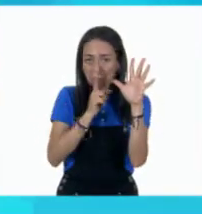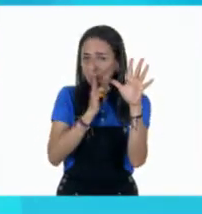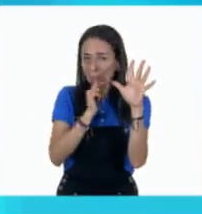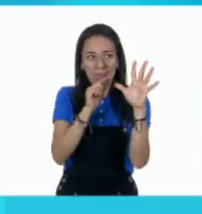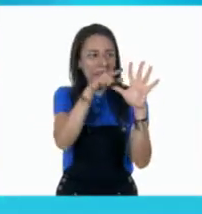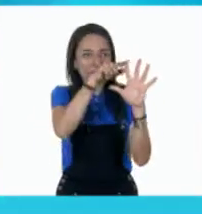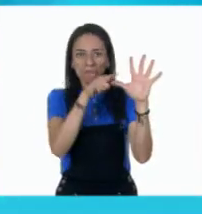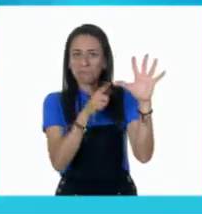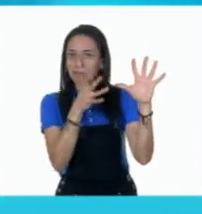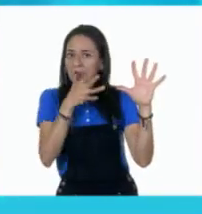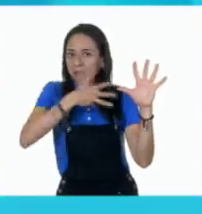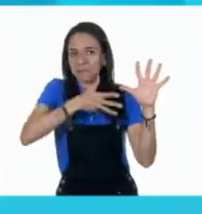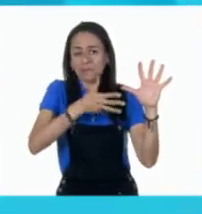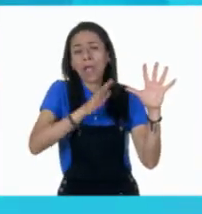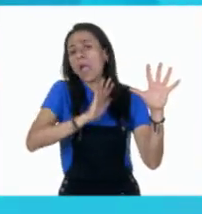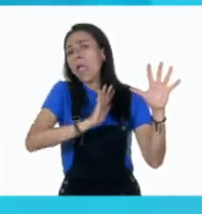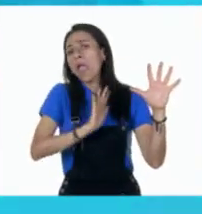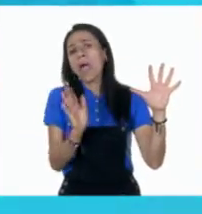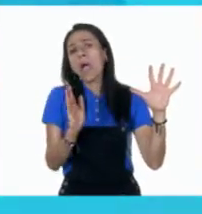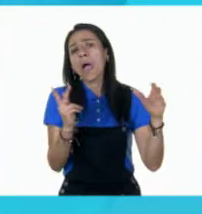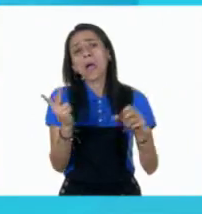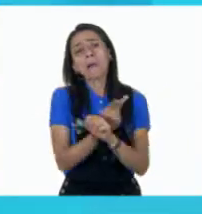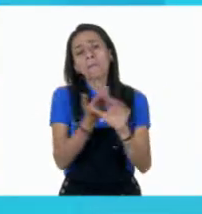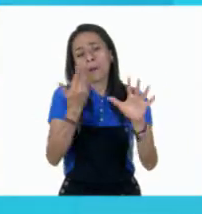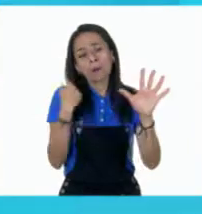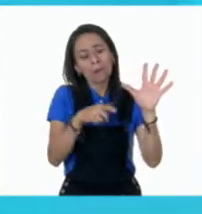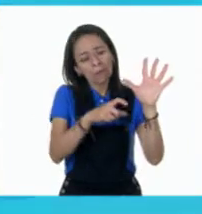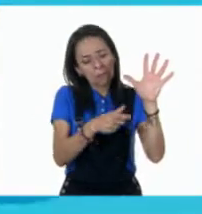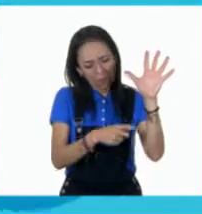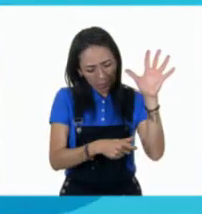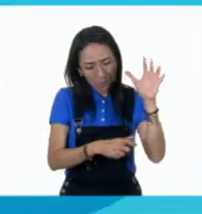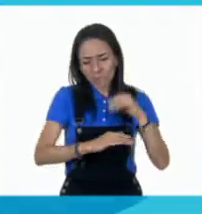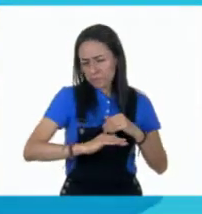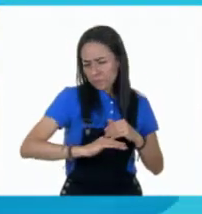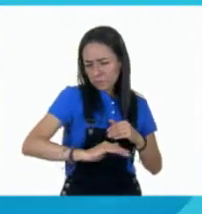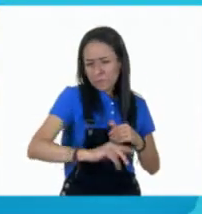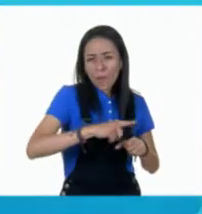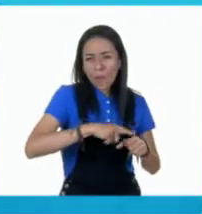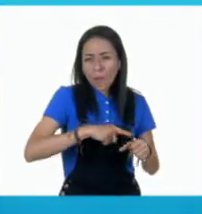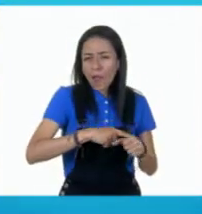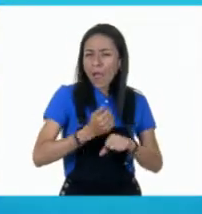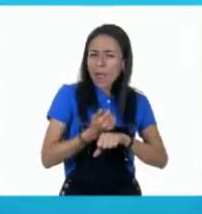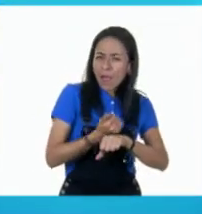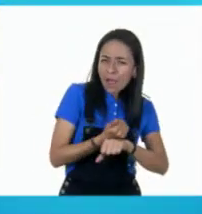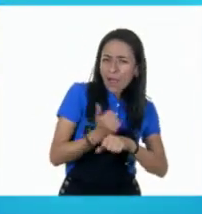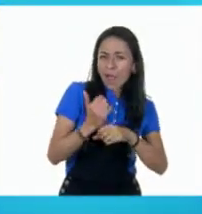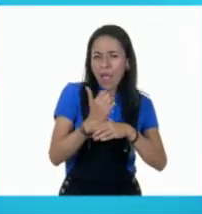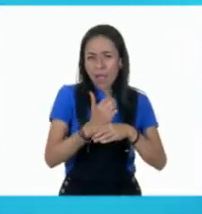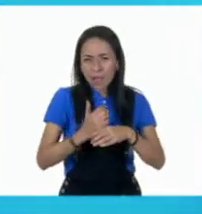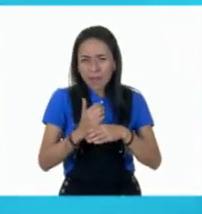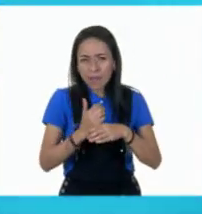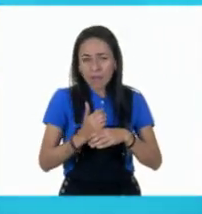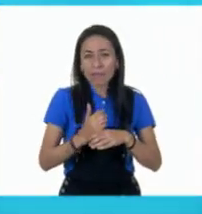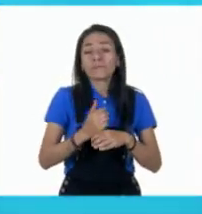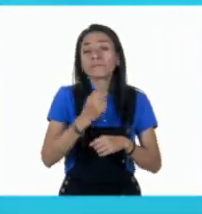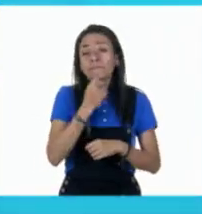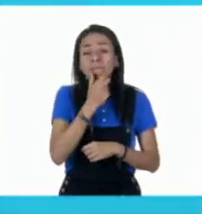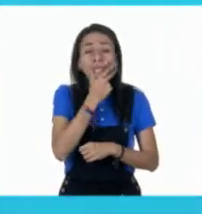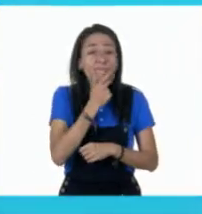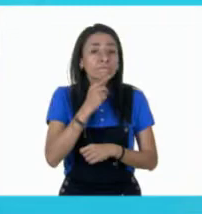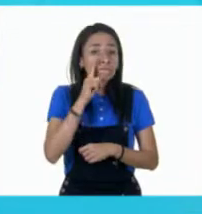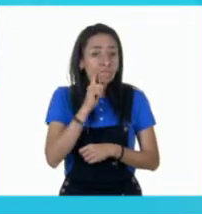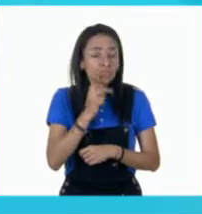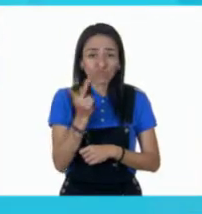han caído. El pasto es de color amarillo y café. La niña y el niño están utilizando